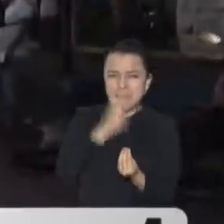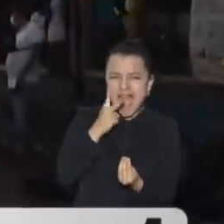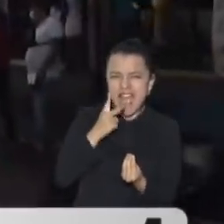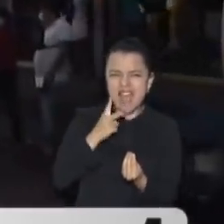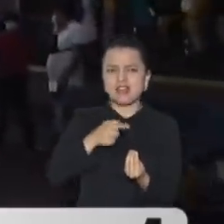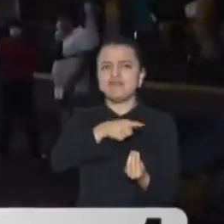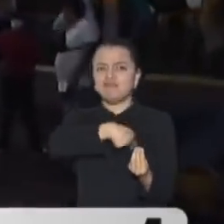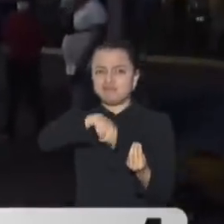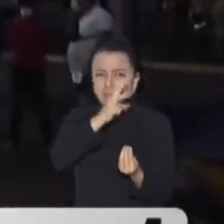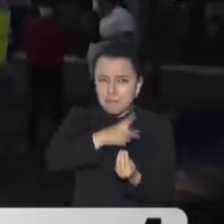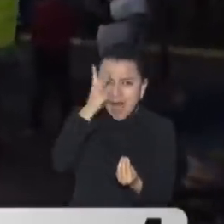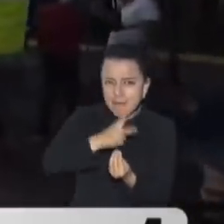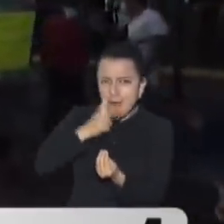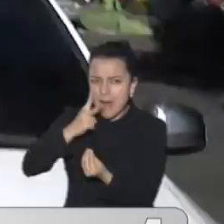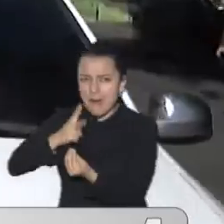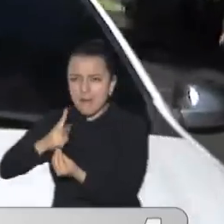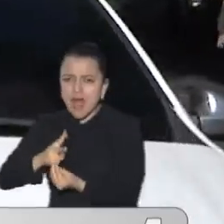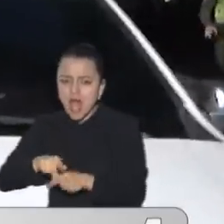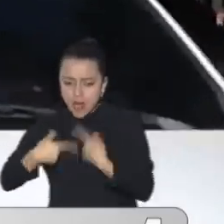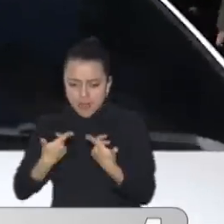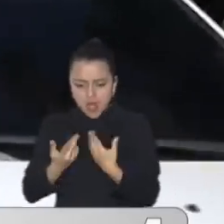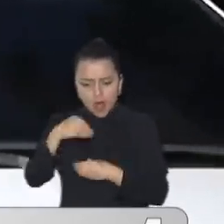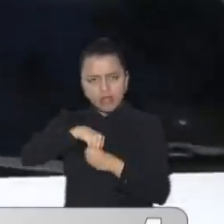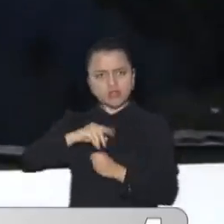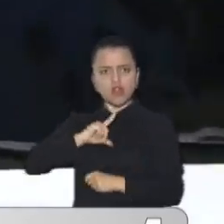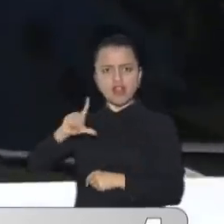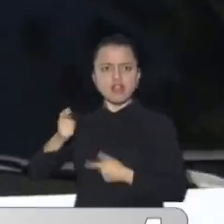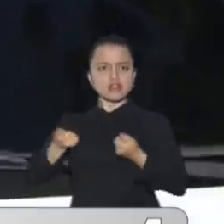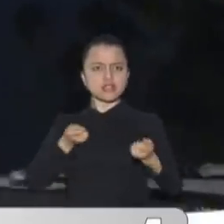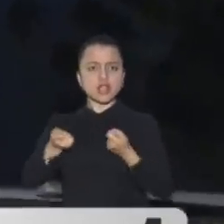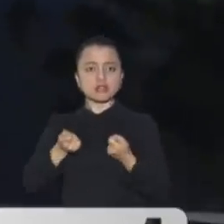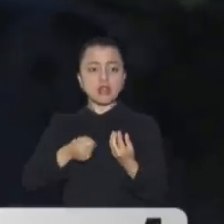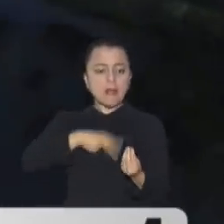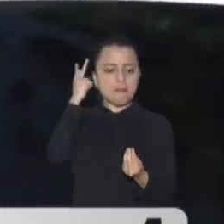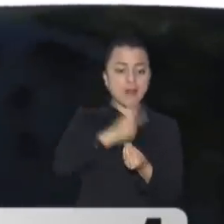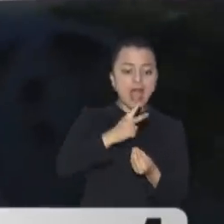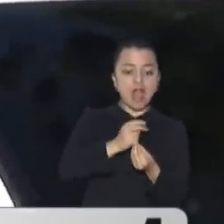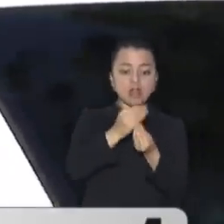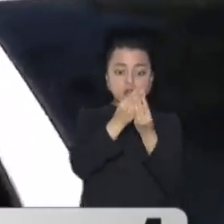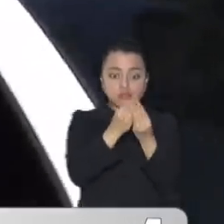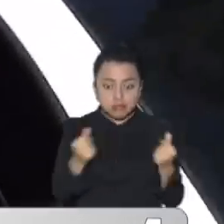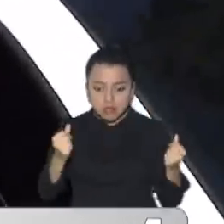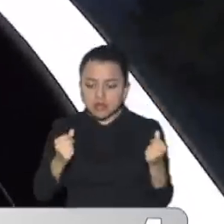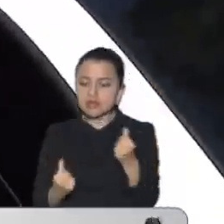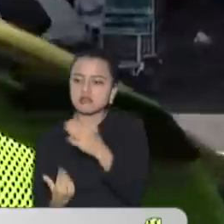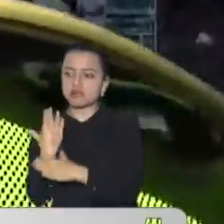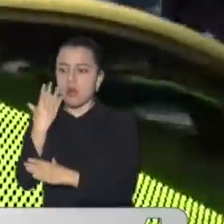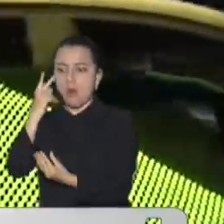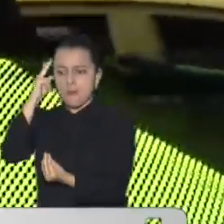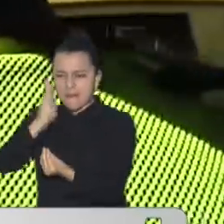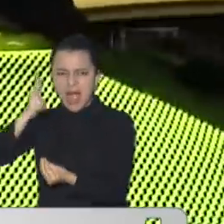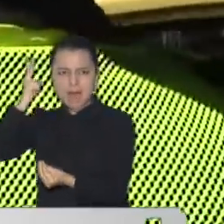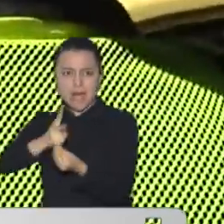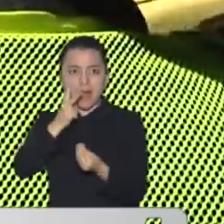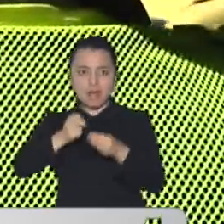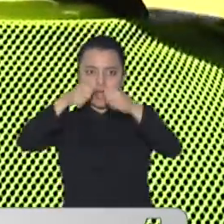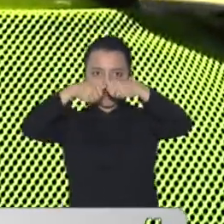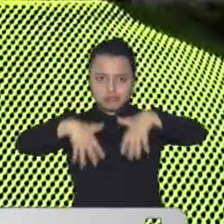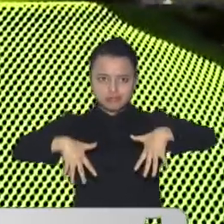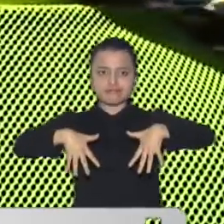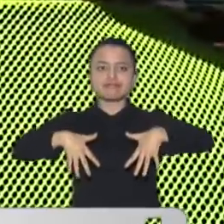resurgen con otros líderes o nuevas denominaciones. Hoy hay temor entre los comerciantes pese a las